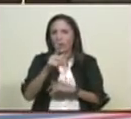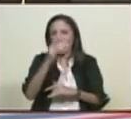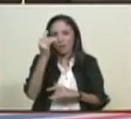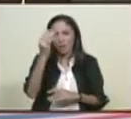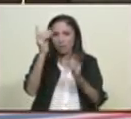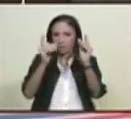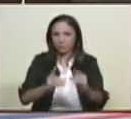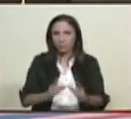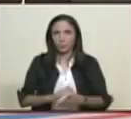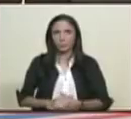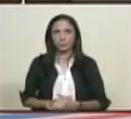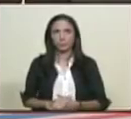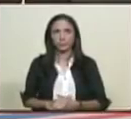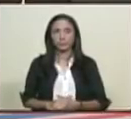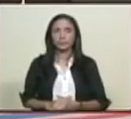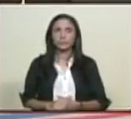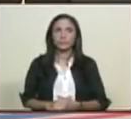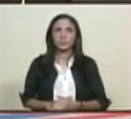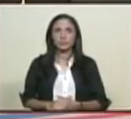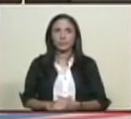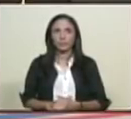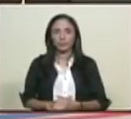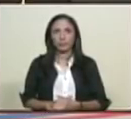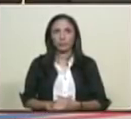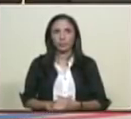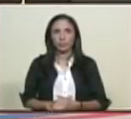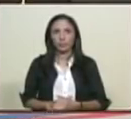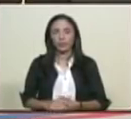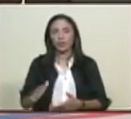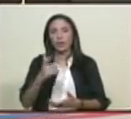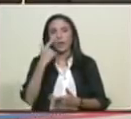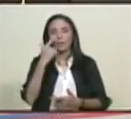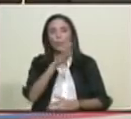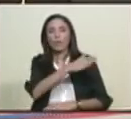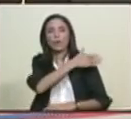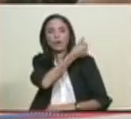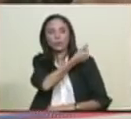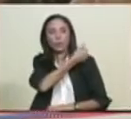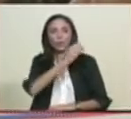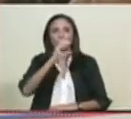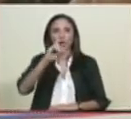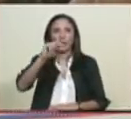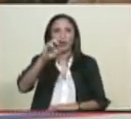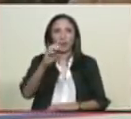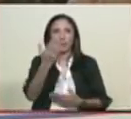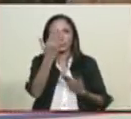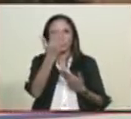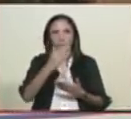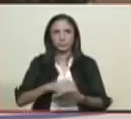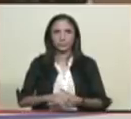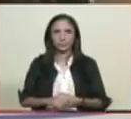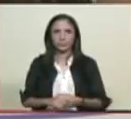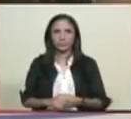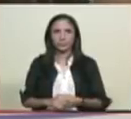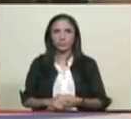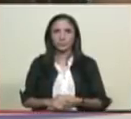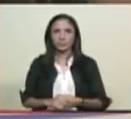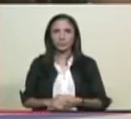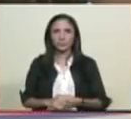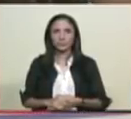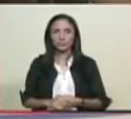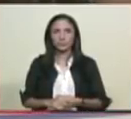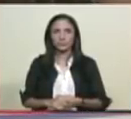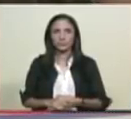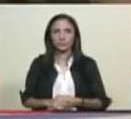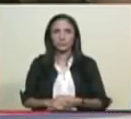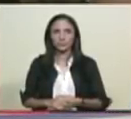Doctora Tania D'Amelio, dentro de las rectoras presentes, ¿verdad? ¿No está Luis Emilio Rondón? No